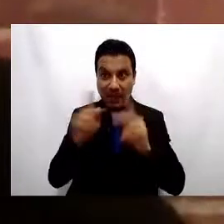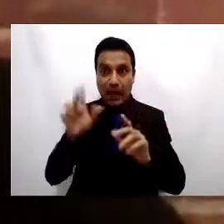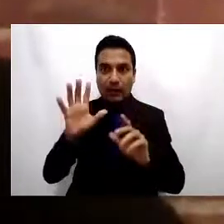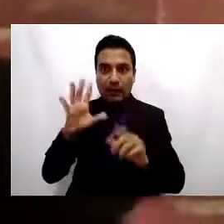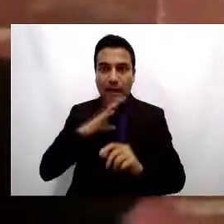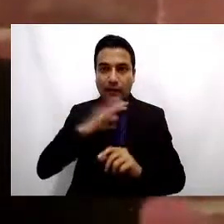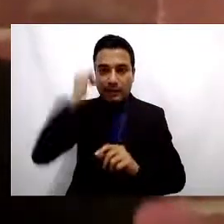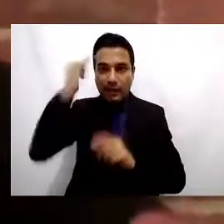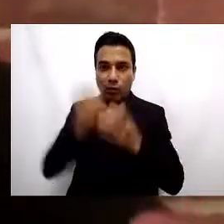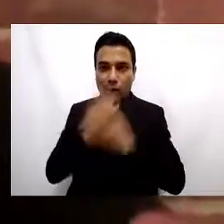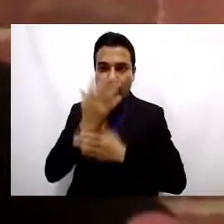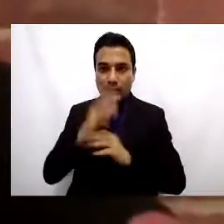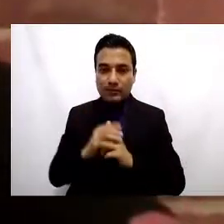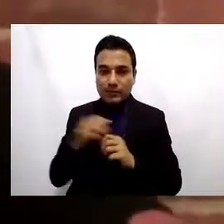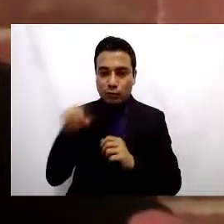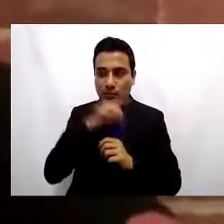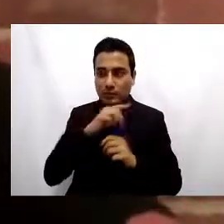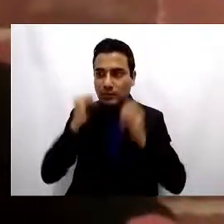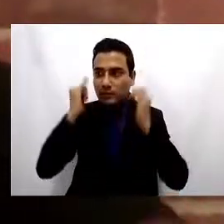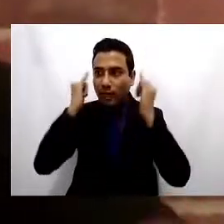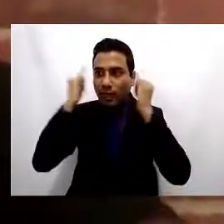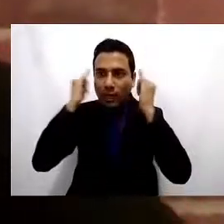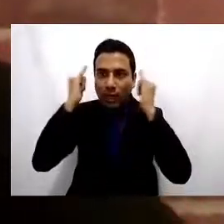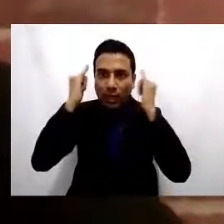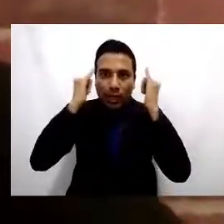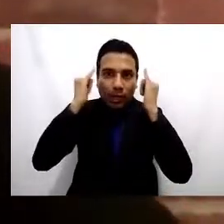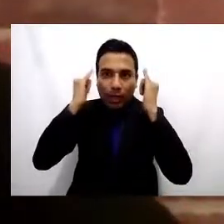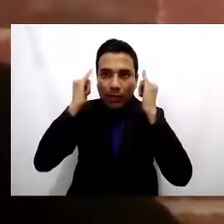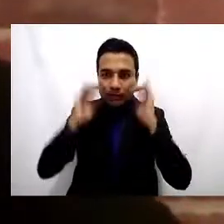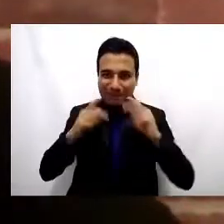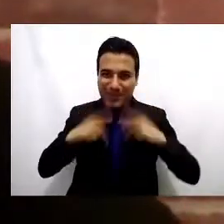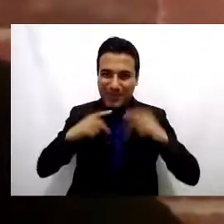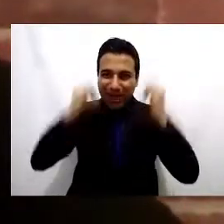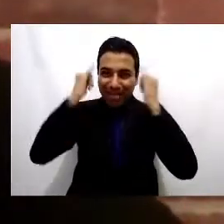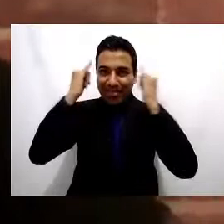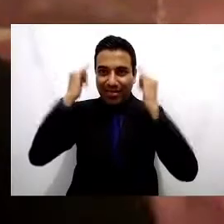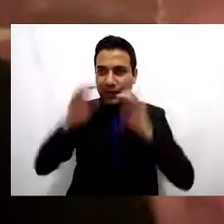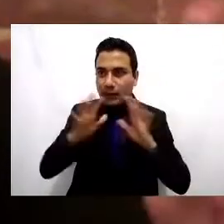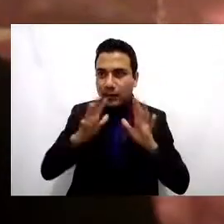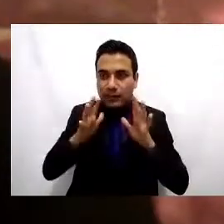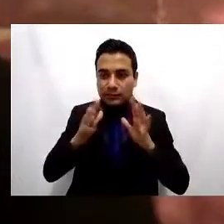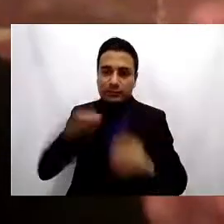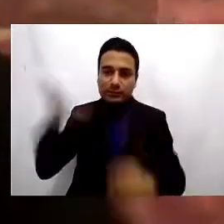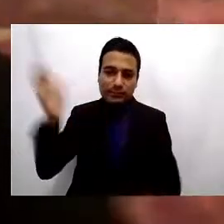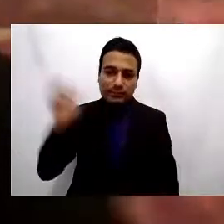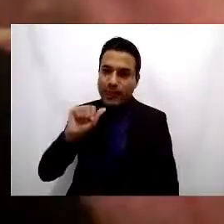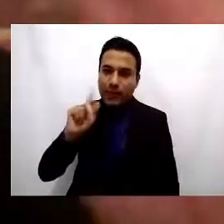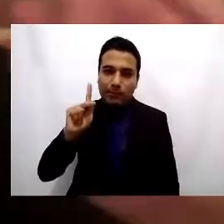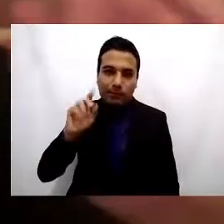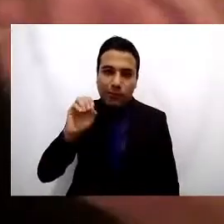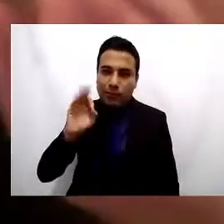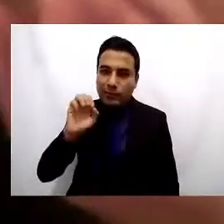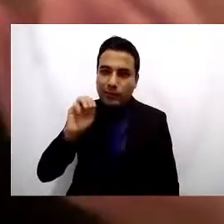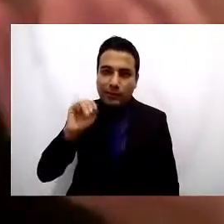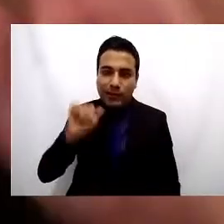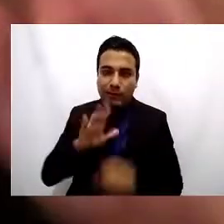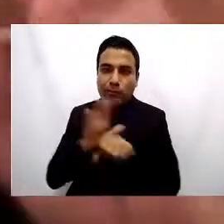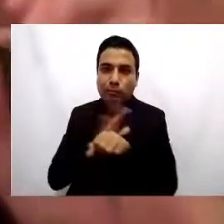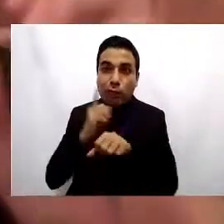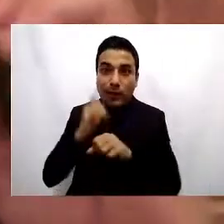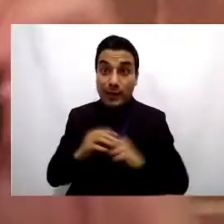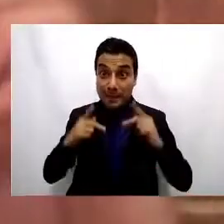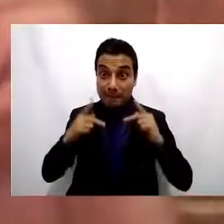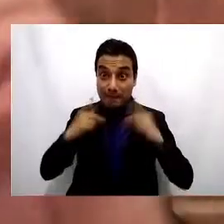Todo paranoico es apofénico. ¿Por qué? Porque el paranoico junta